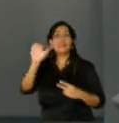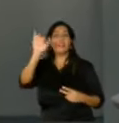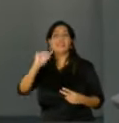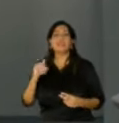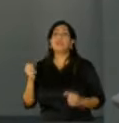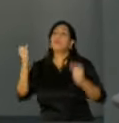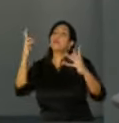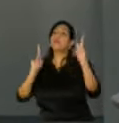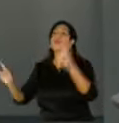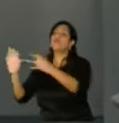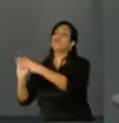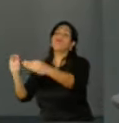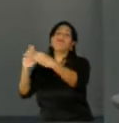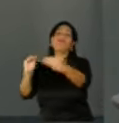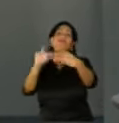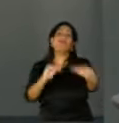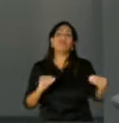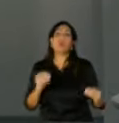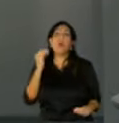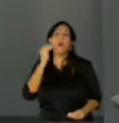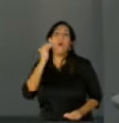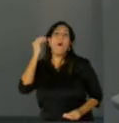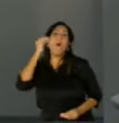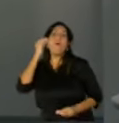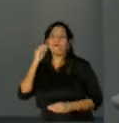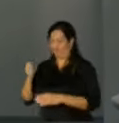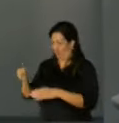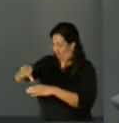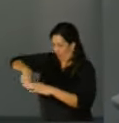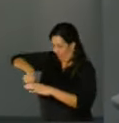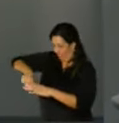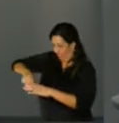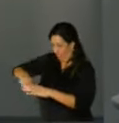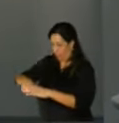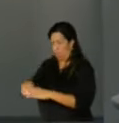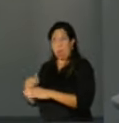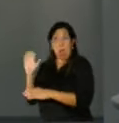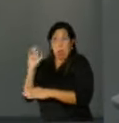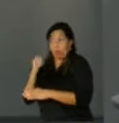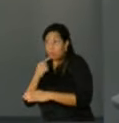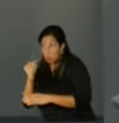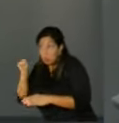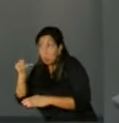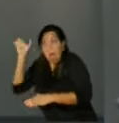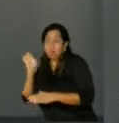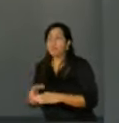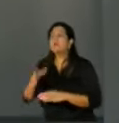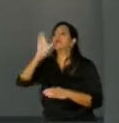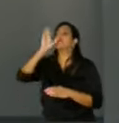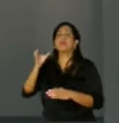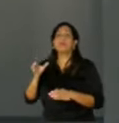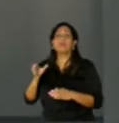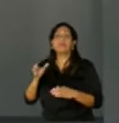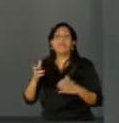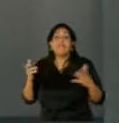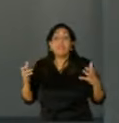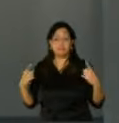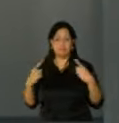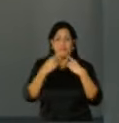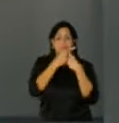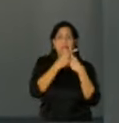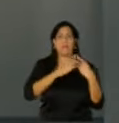muchas veces muchos de estos productos pueden interaccionar de forma negativa con medicamentos de mantenimiento, y entonces pues